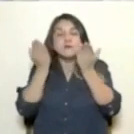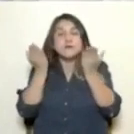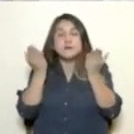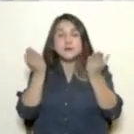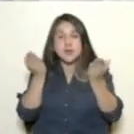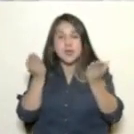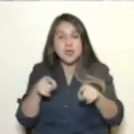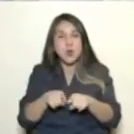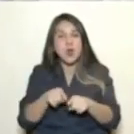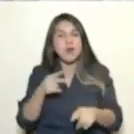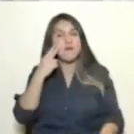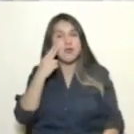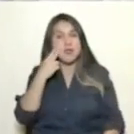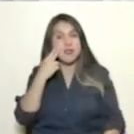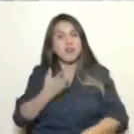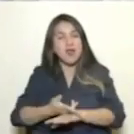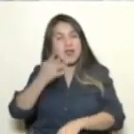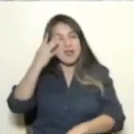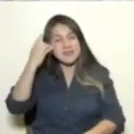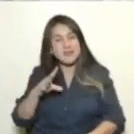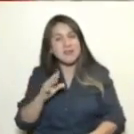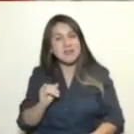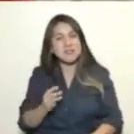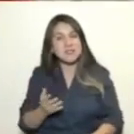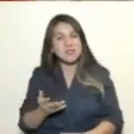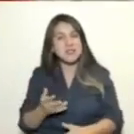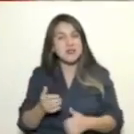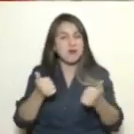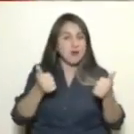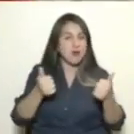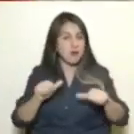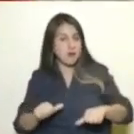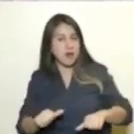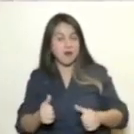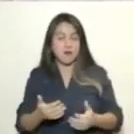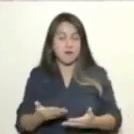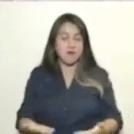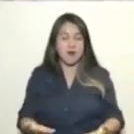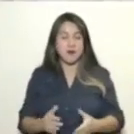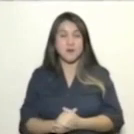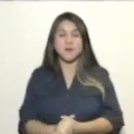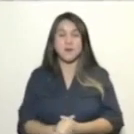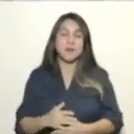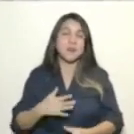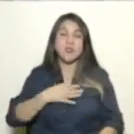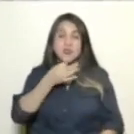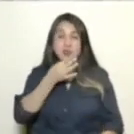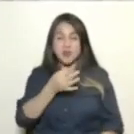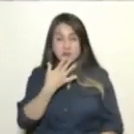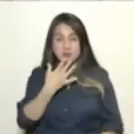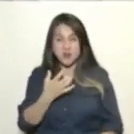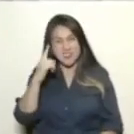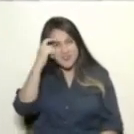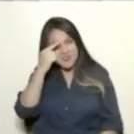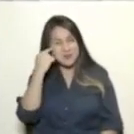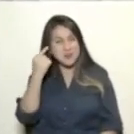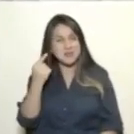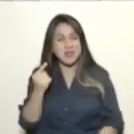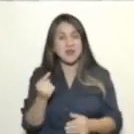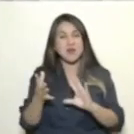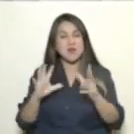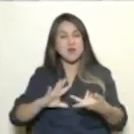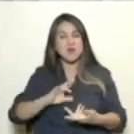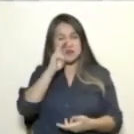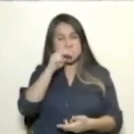Son igual que el vino, hay que saber si salieron buenos, dice. Bueno, lo digo porque me cuesta pensar un mundo sin